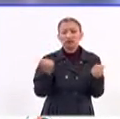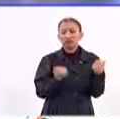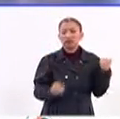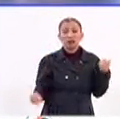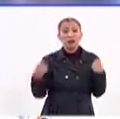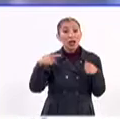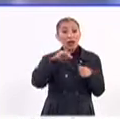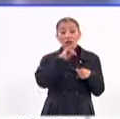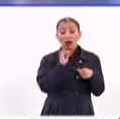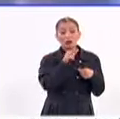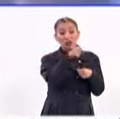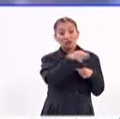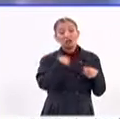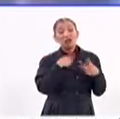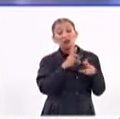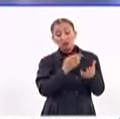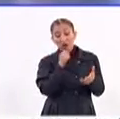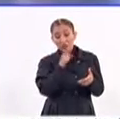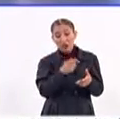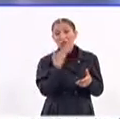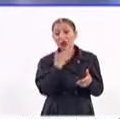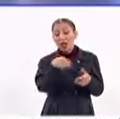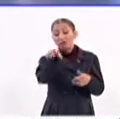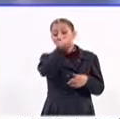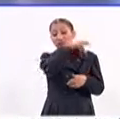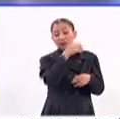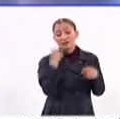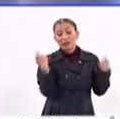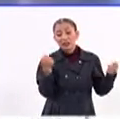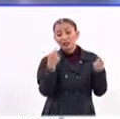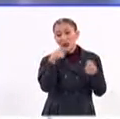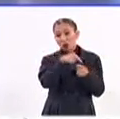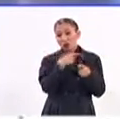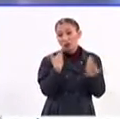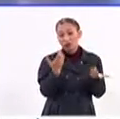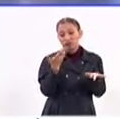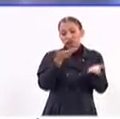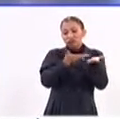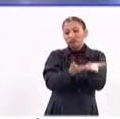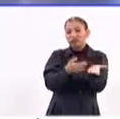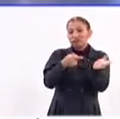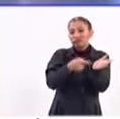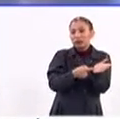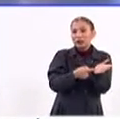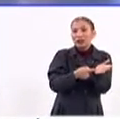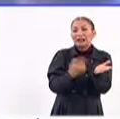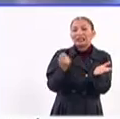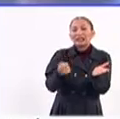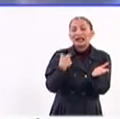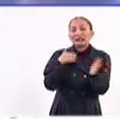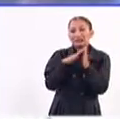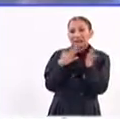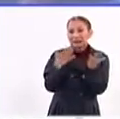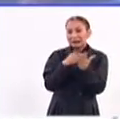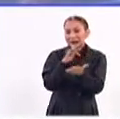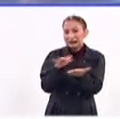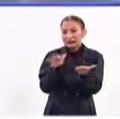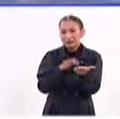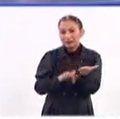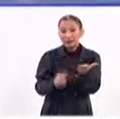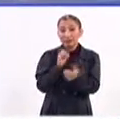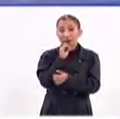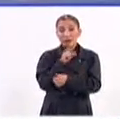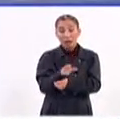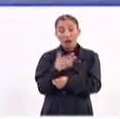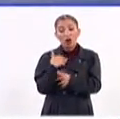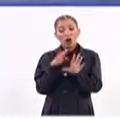reputación, pero nunca van a sobrar este tipo de festivales, sobre todo cuando ponen sobre la mesa lo que es la literatura. Así es, y